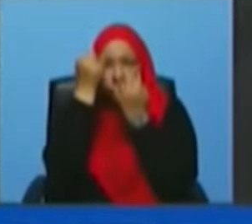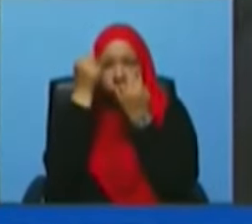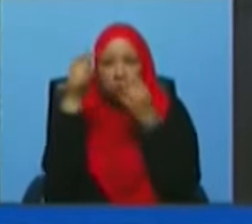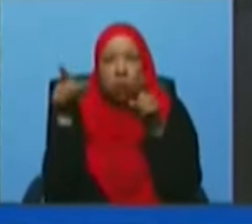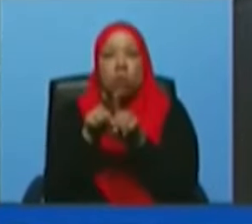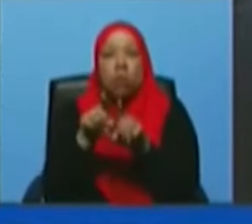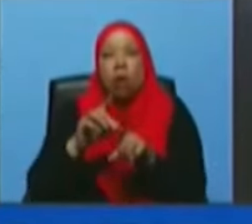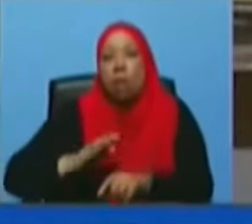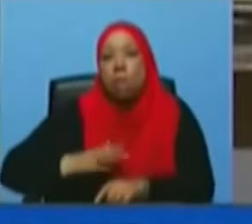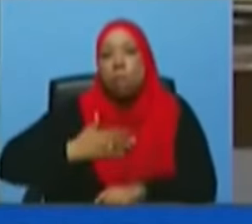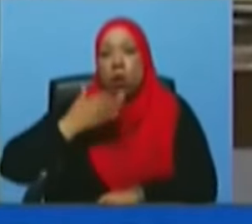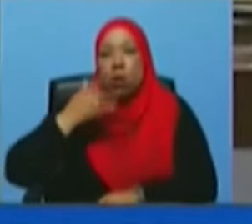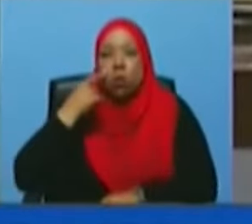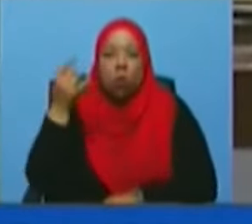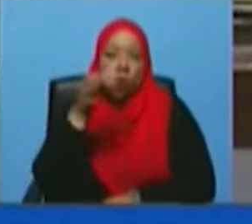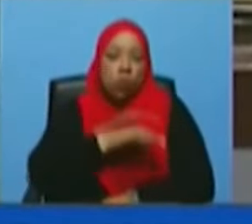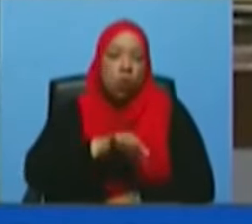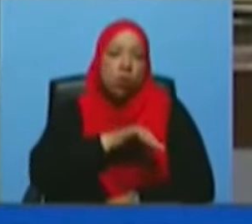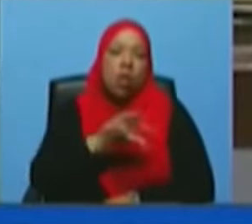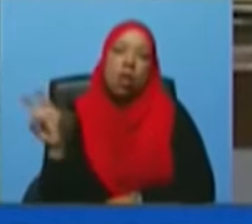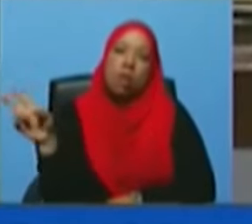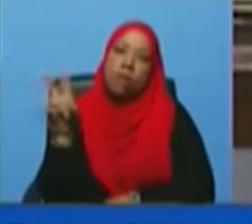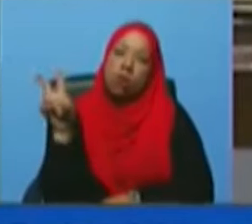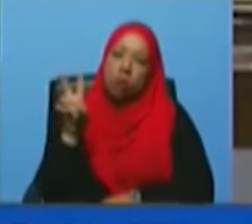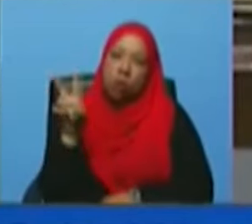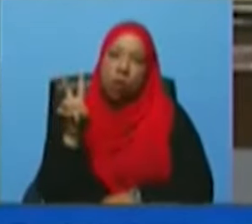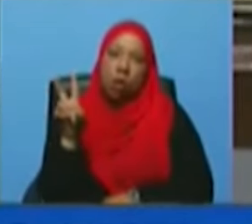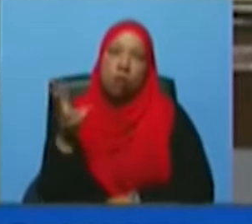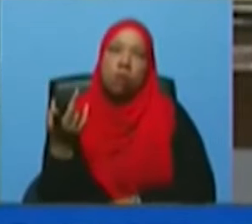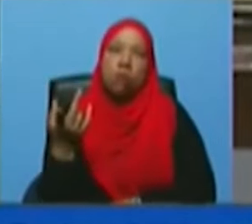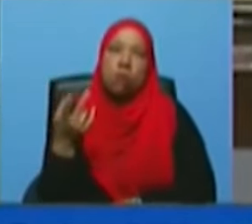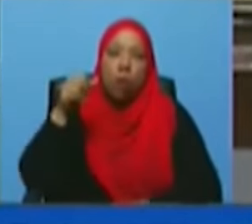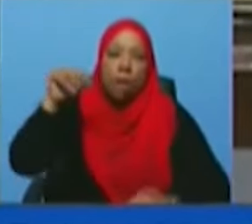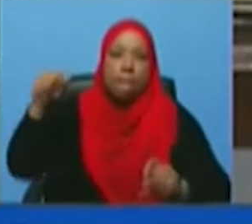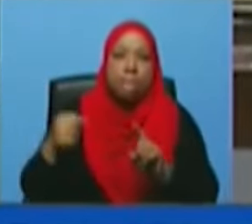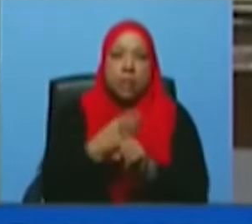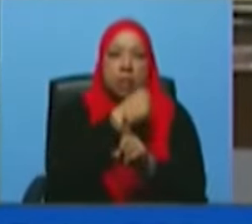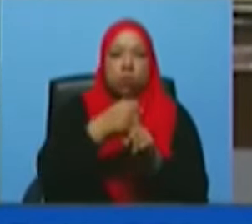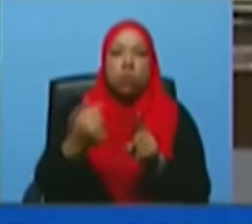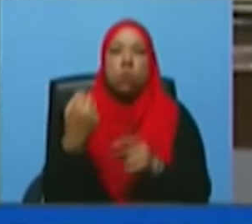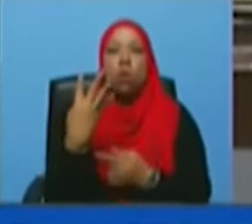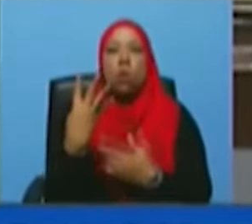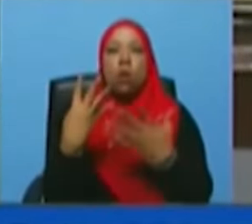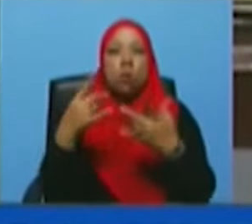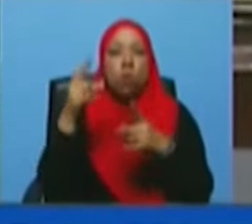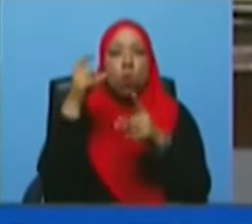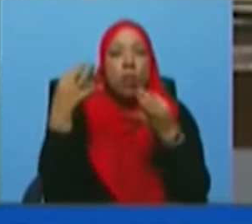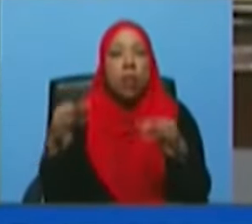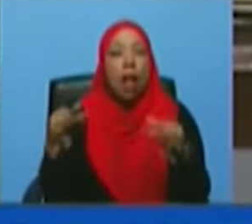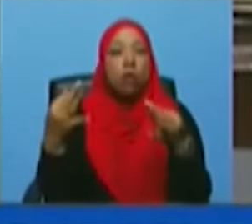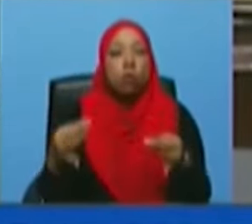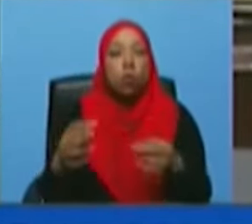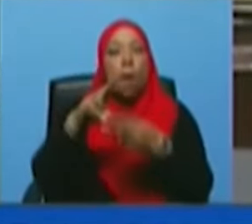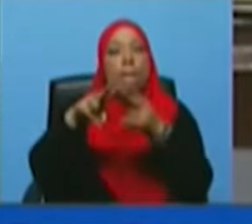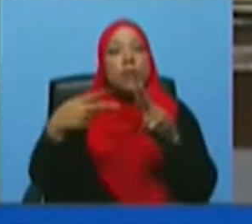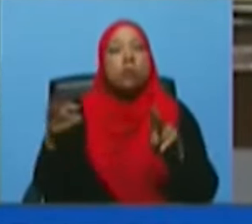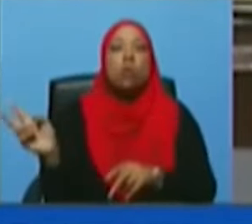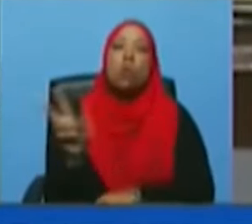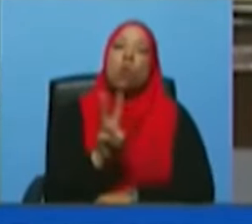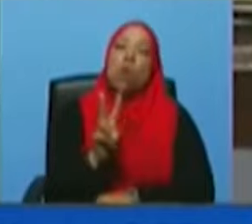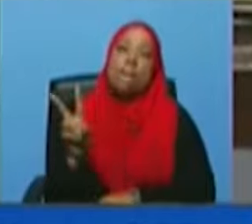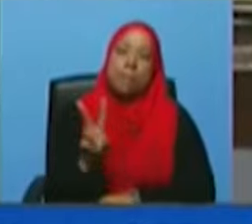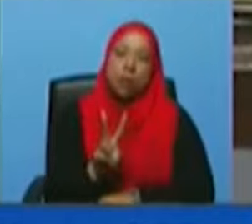pudo la sociedad venezolana que los violentos y en 48 horas se restableció la paz y Venezuela está en